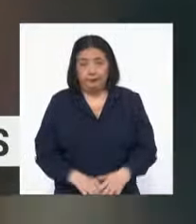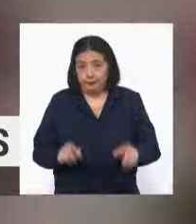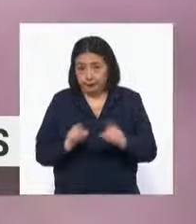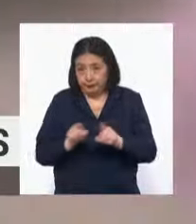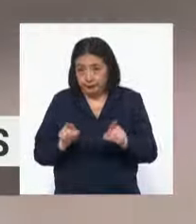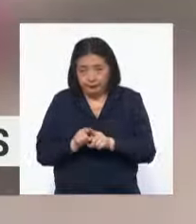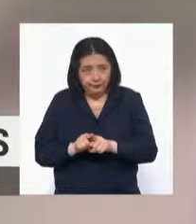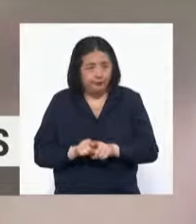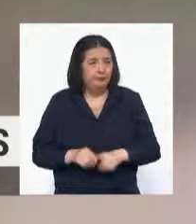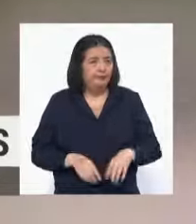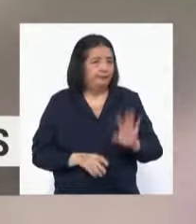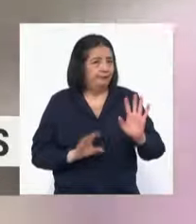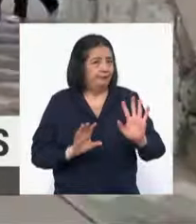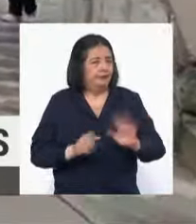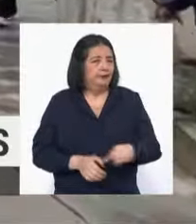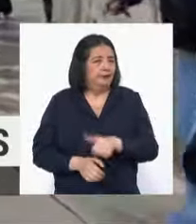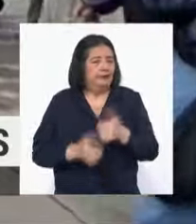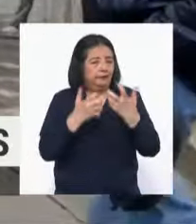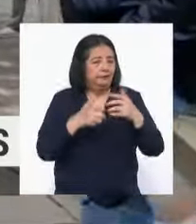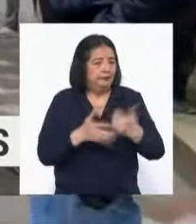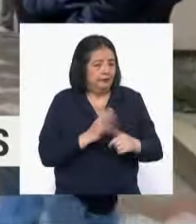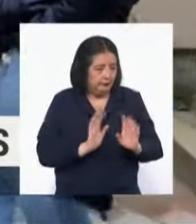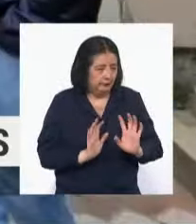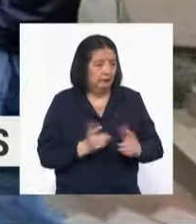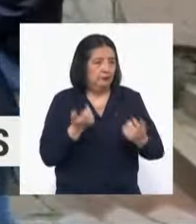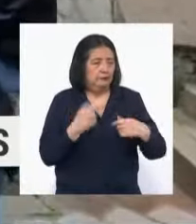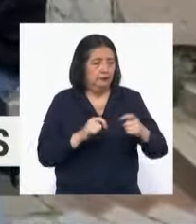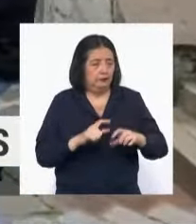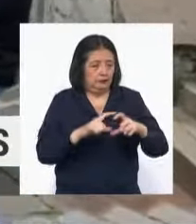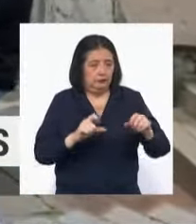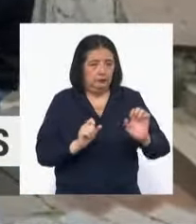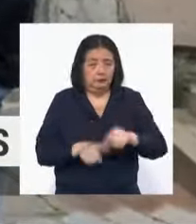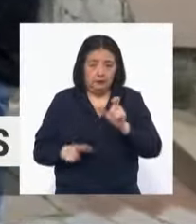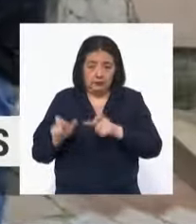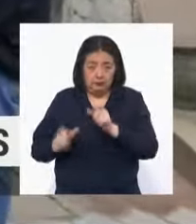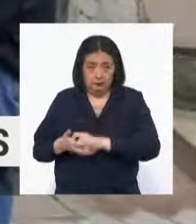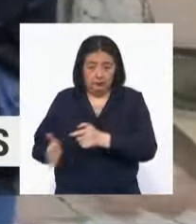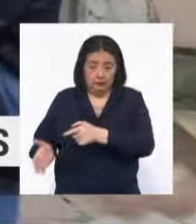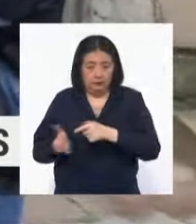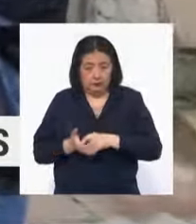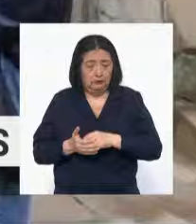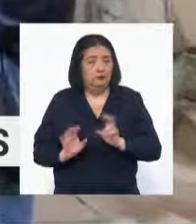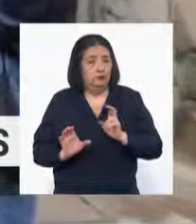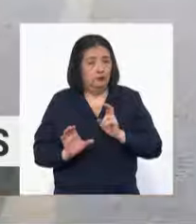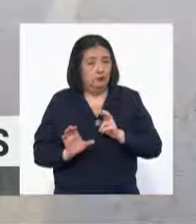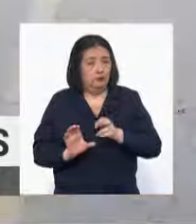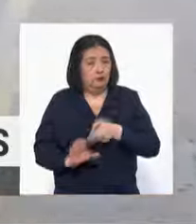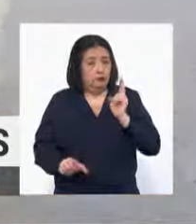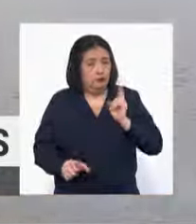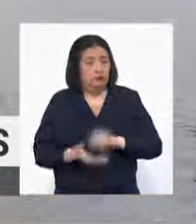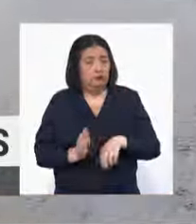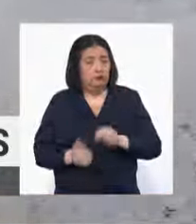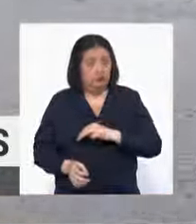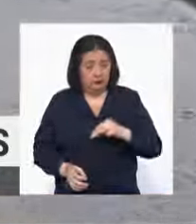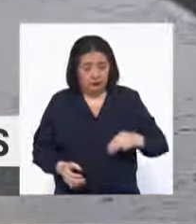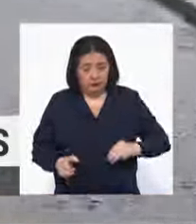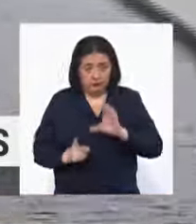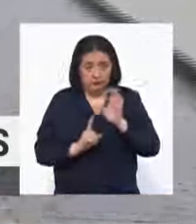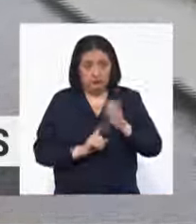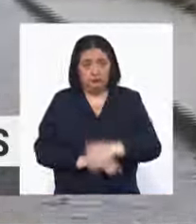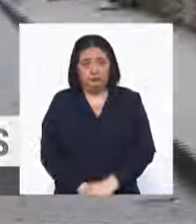Además del rechazo a la tercerización de la venta de boletos, los ciudadanos exigieron la inmediata renuncia de la ministra